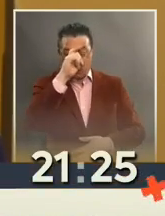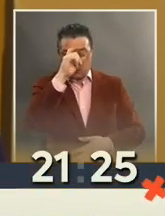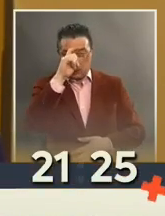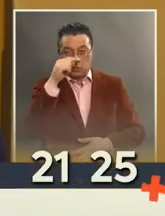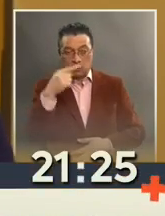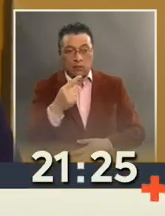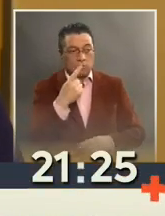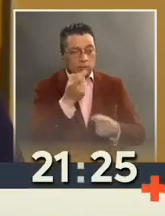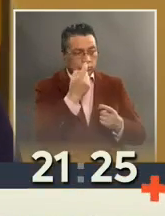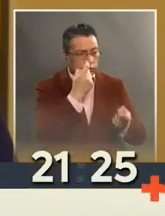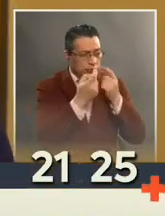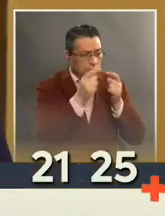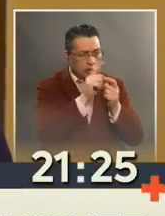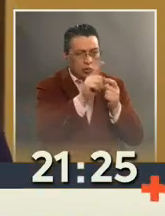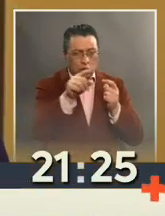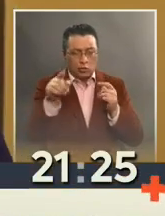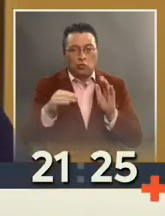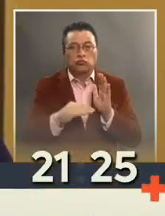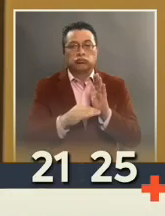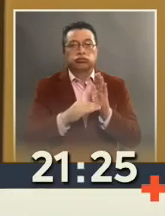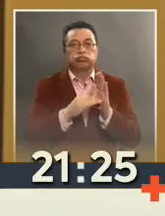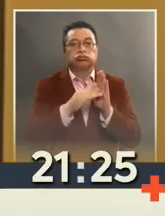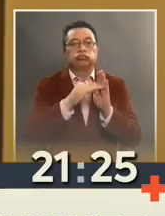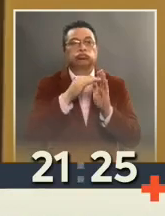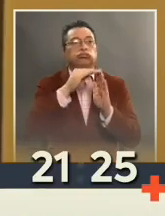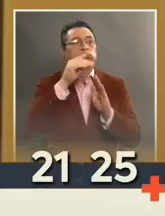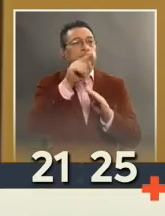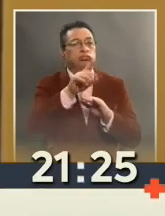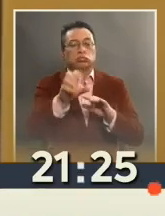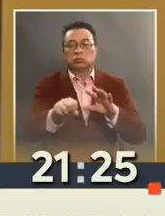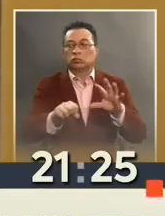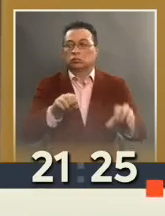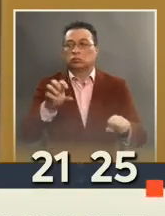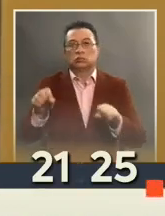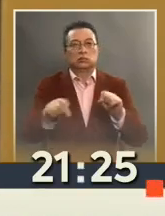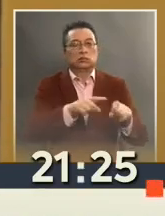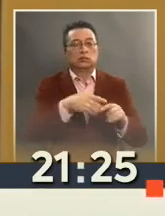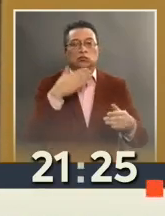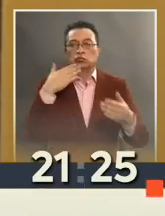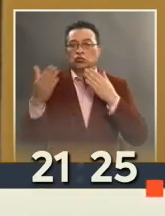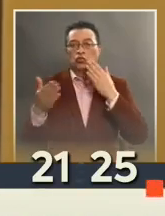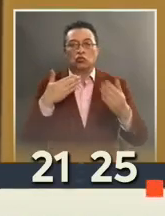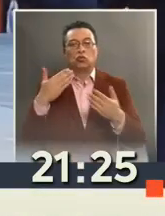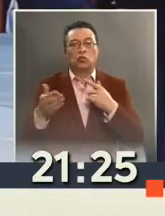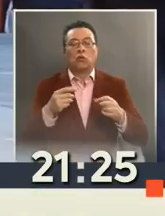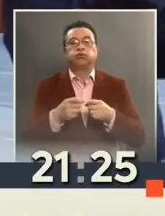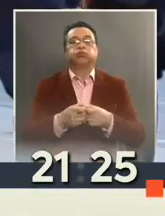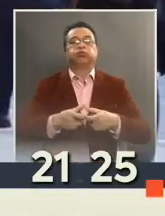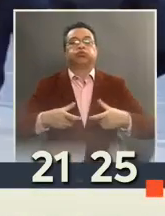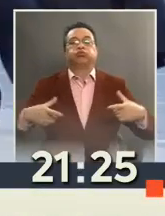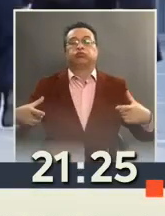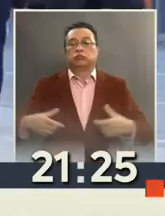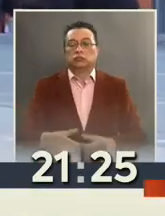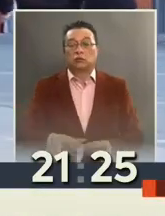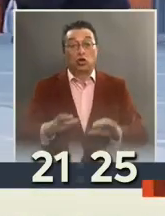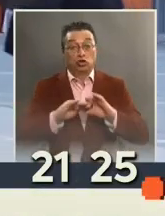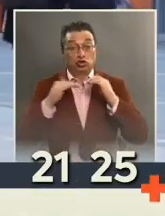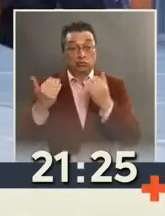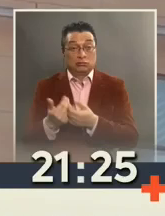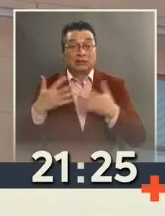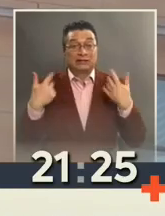este testeo empezaron a subir los casos y nos empezamos a percatar de que el contagio había empezado a ser más masivo y en total llevan